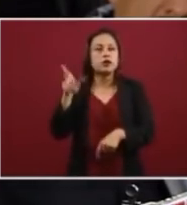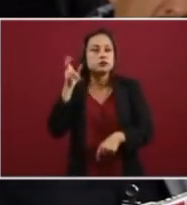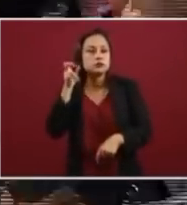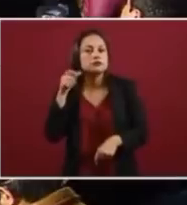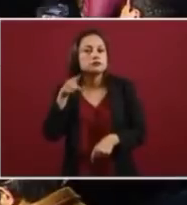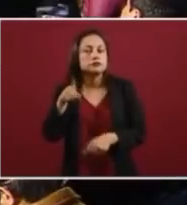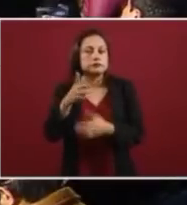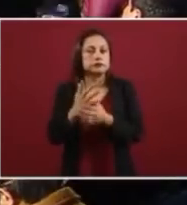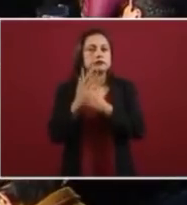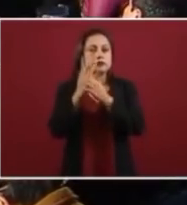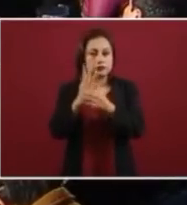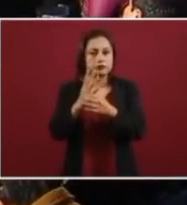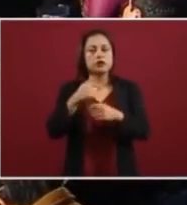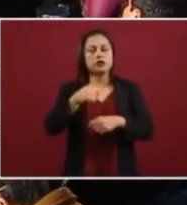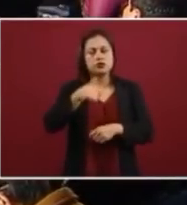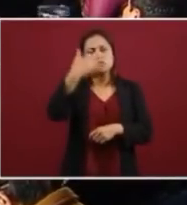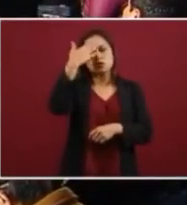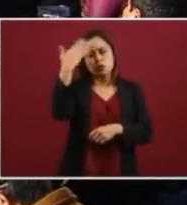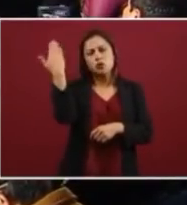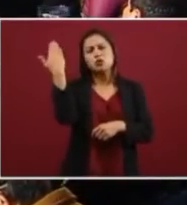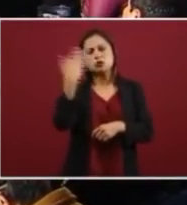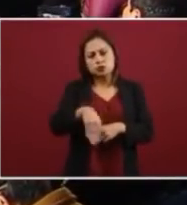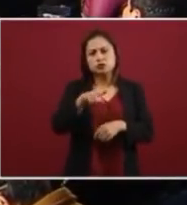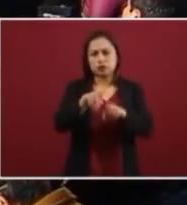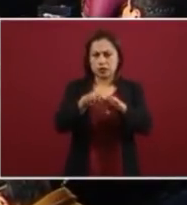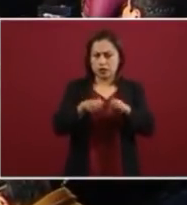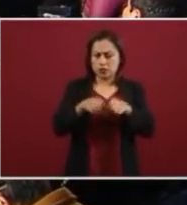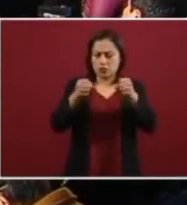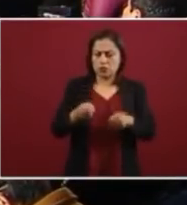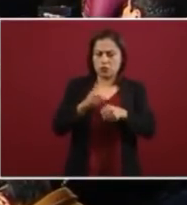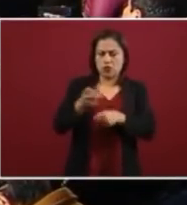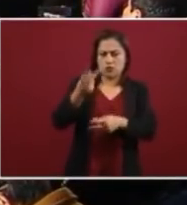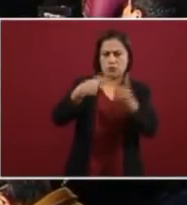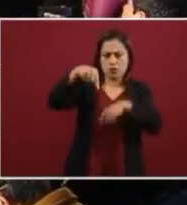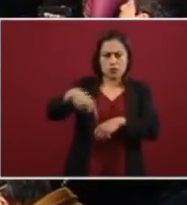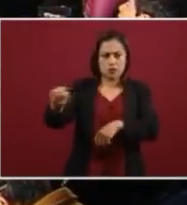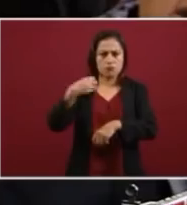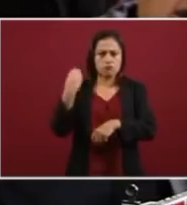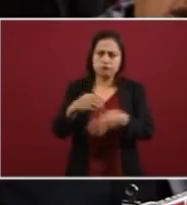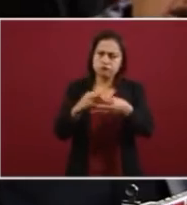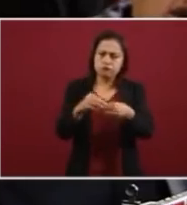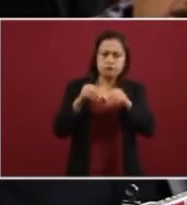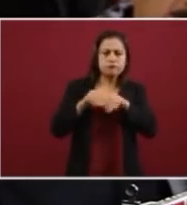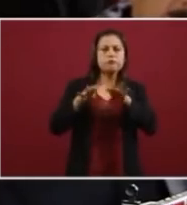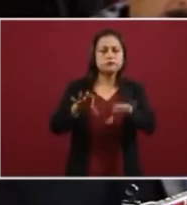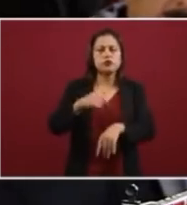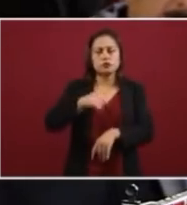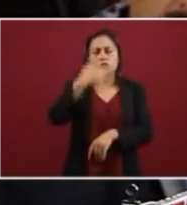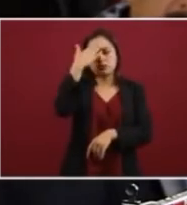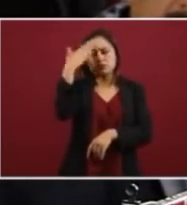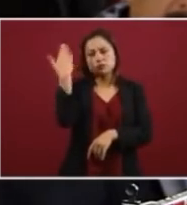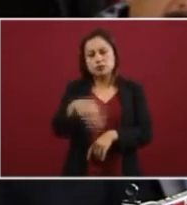involucró el cártel de Sinaloa, llevó a las autoridades a liberar a Ovidio Guzmán, hijo del capo de la droga